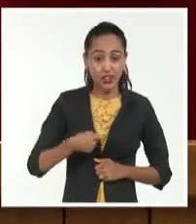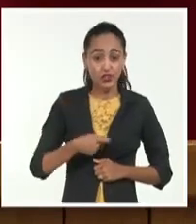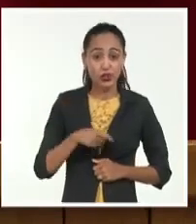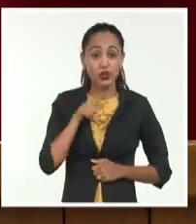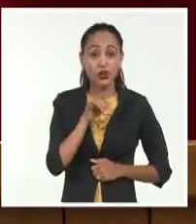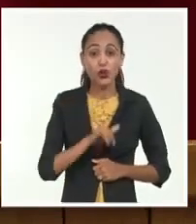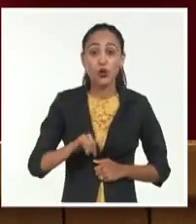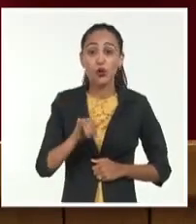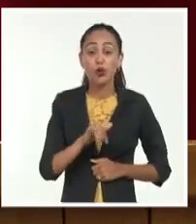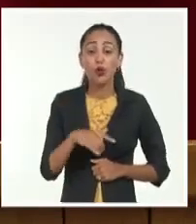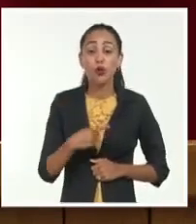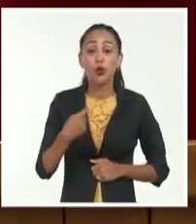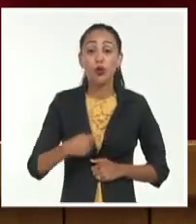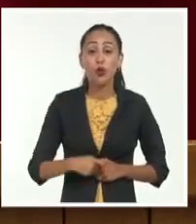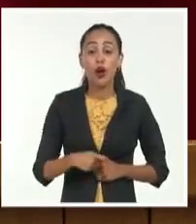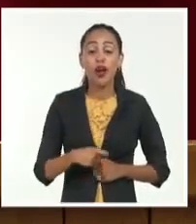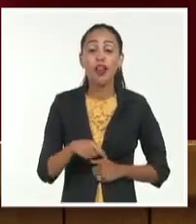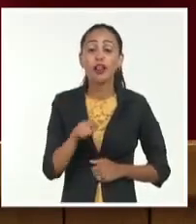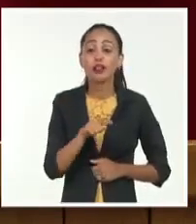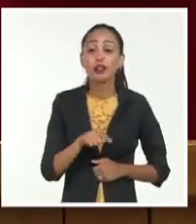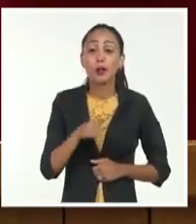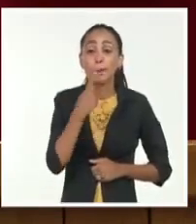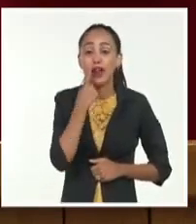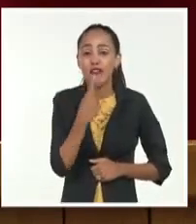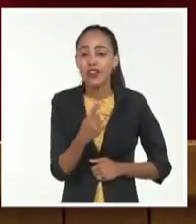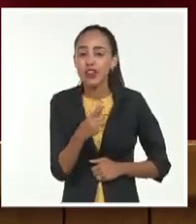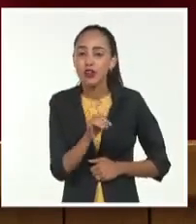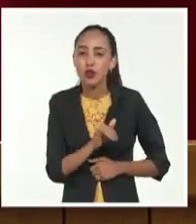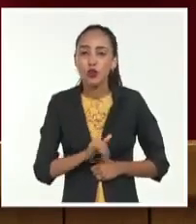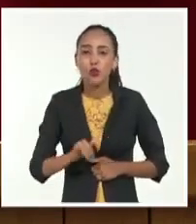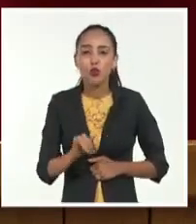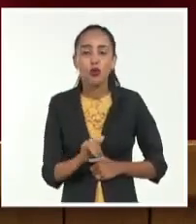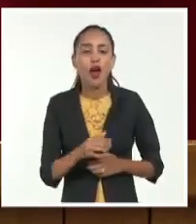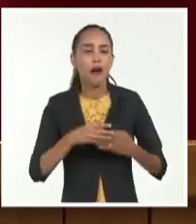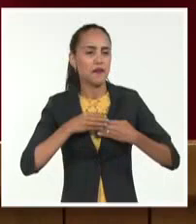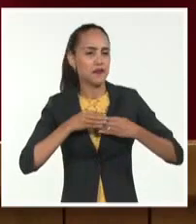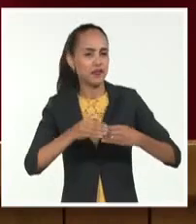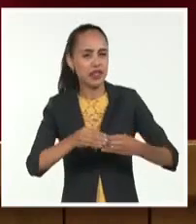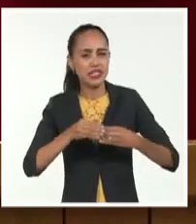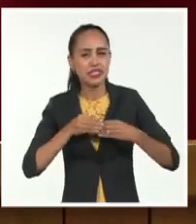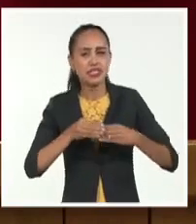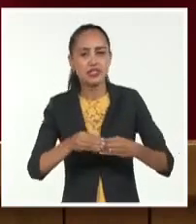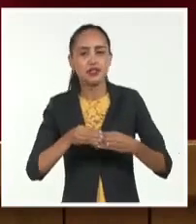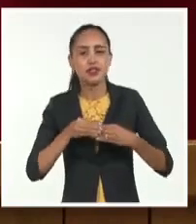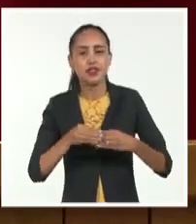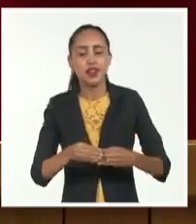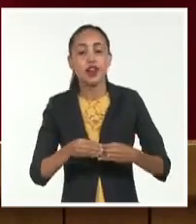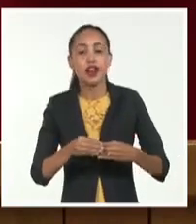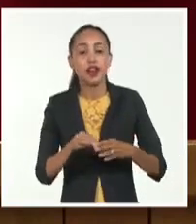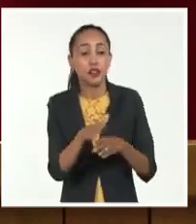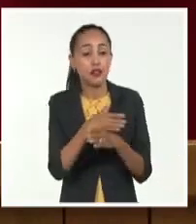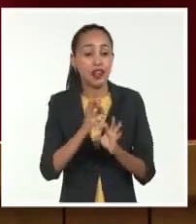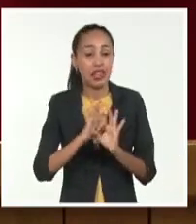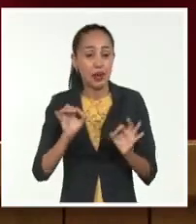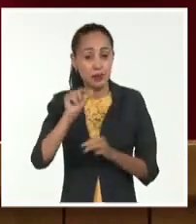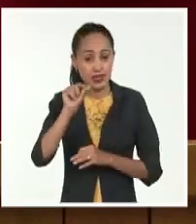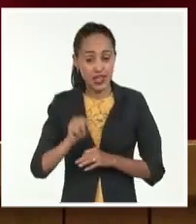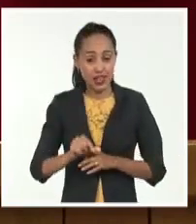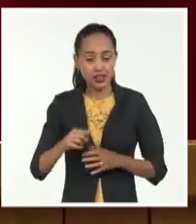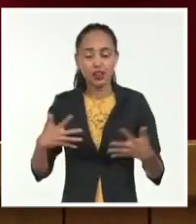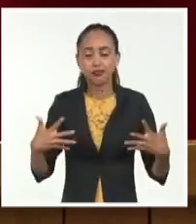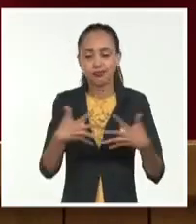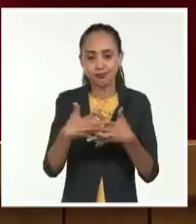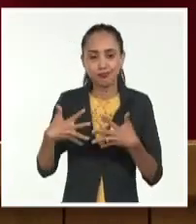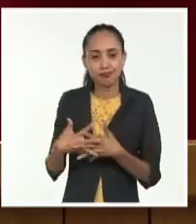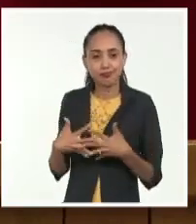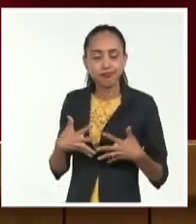amoldar un escenario de rigidez hacia una apertura a la flexibilidad y la interdisciplinariedad. Sobre